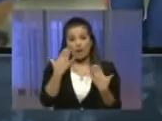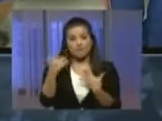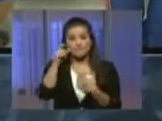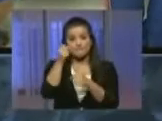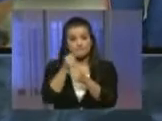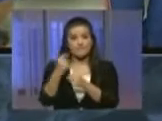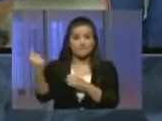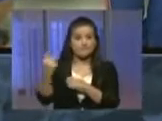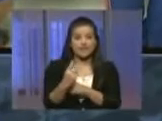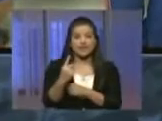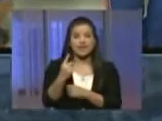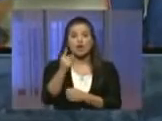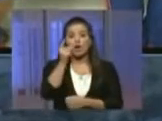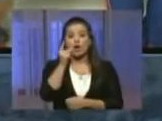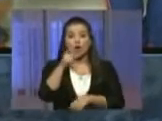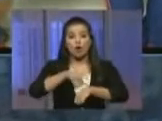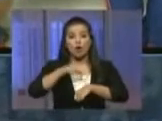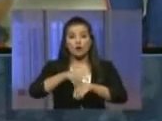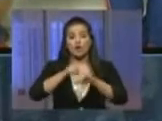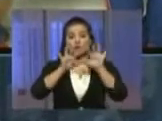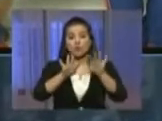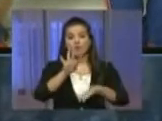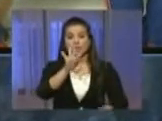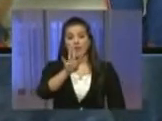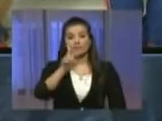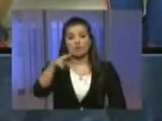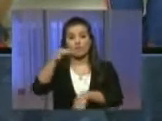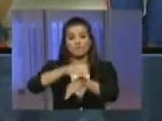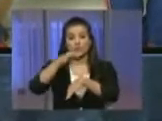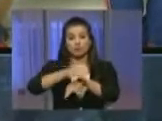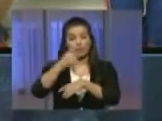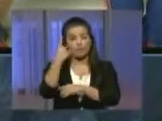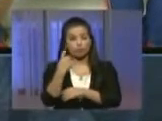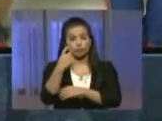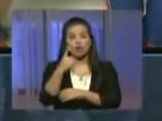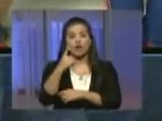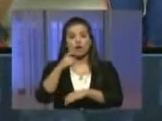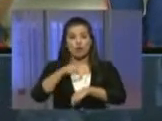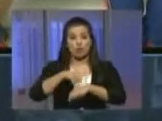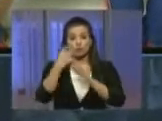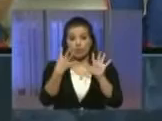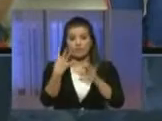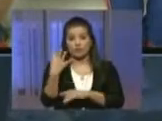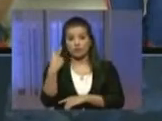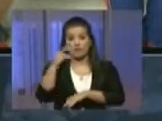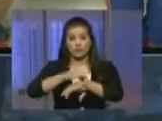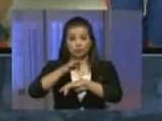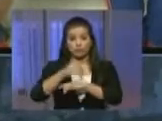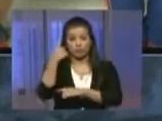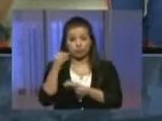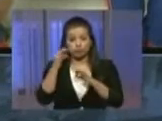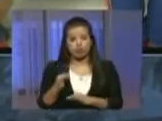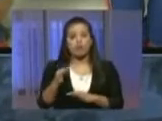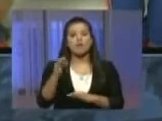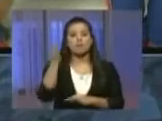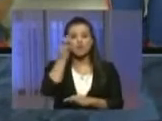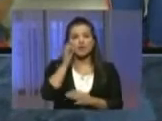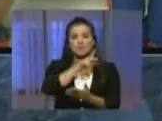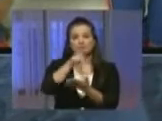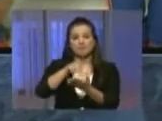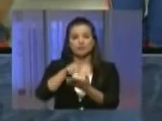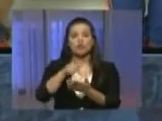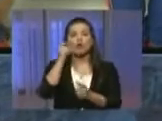claverí a las 9:42 minutos en puntos hora de Venezuela va a estar participando en una de las